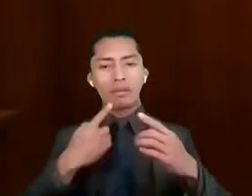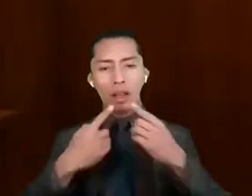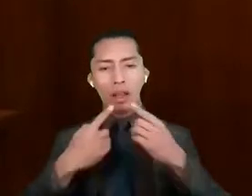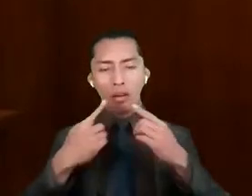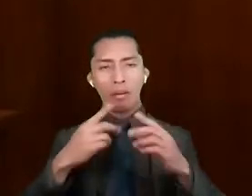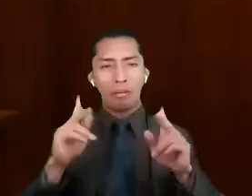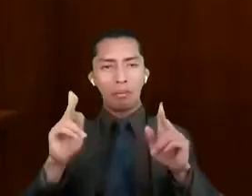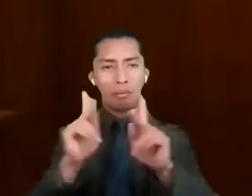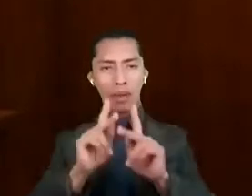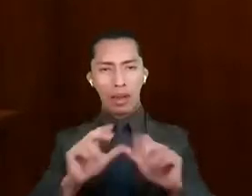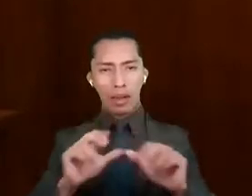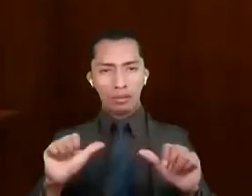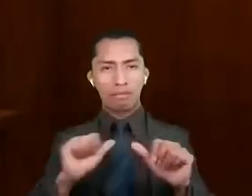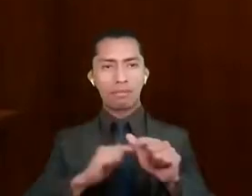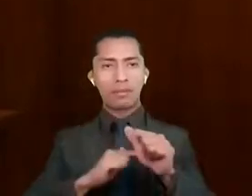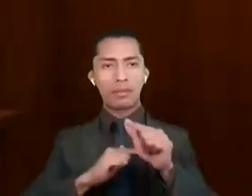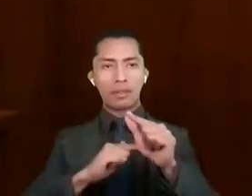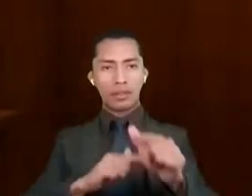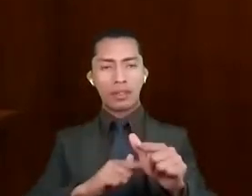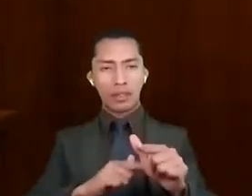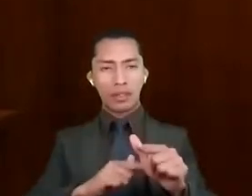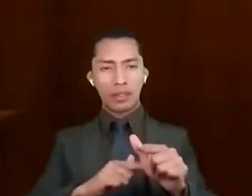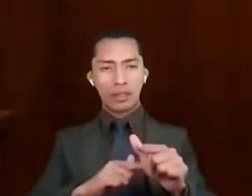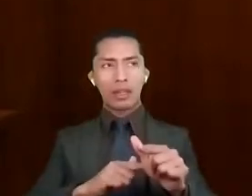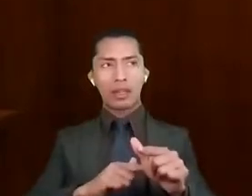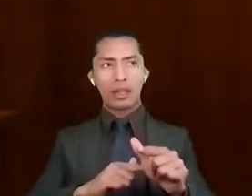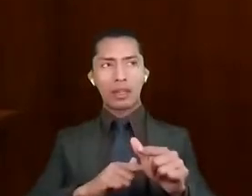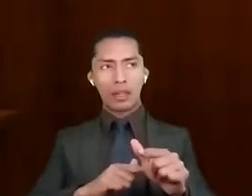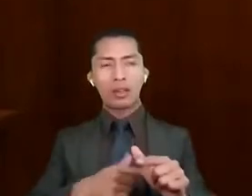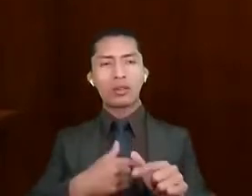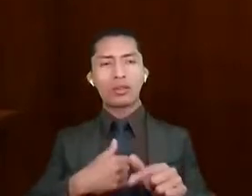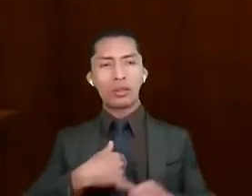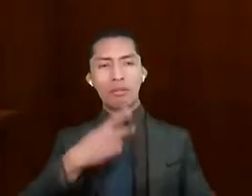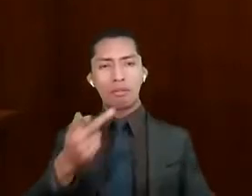adelante. Voy a preguntar a usted